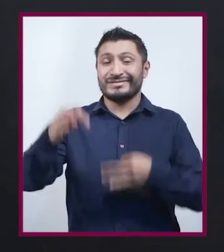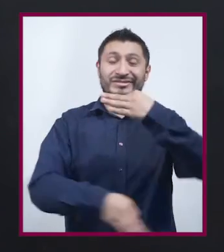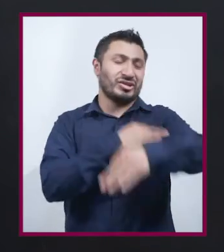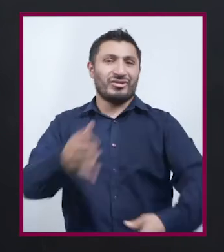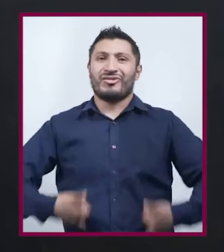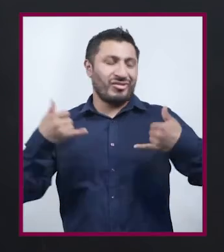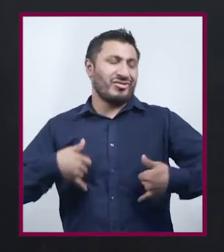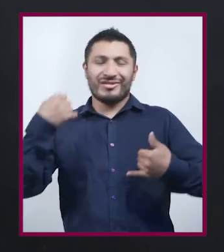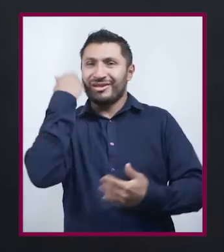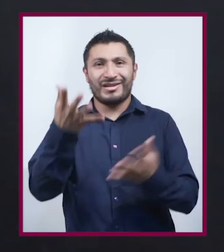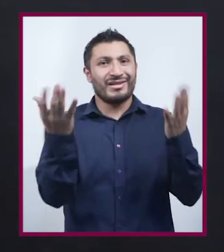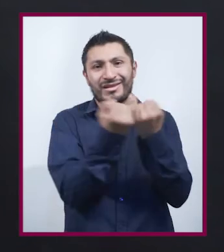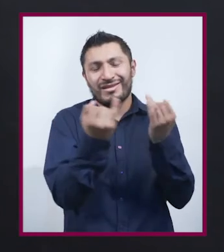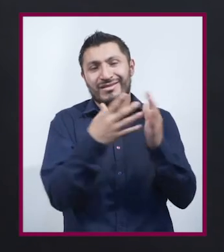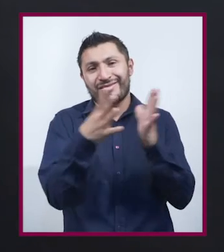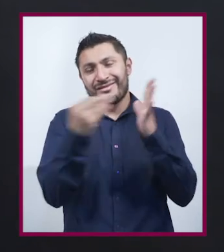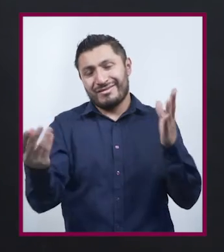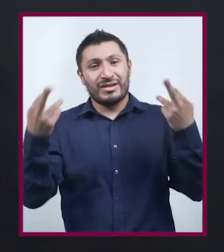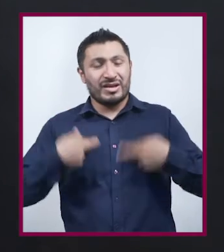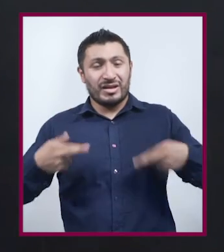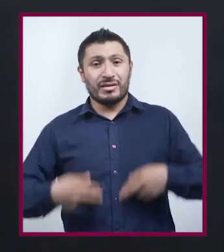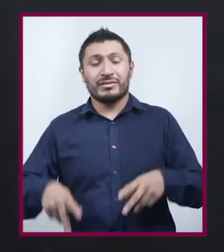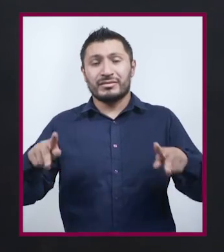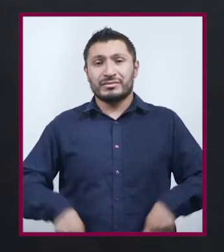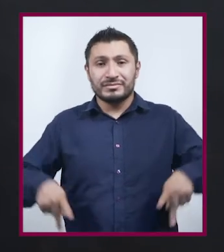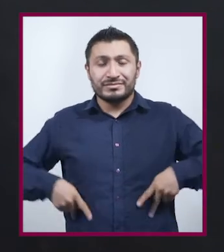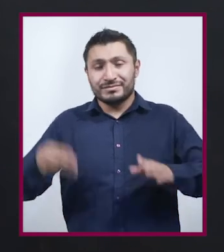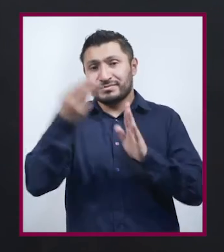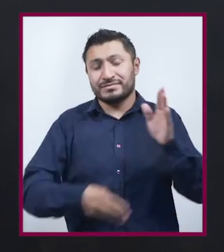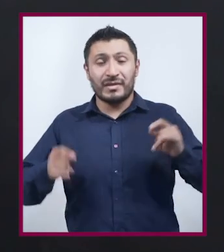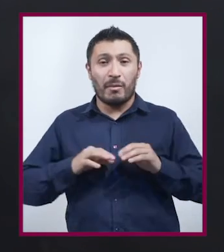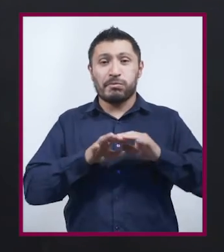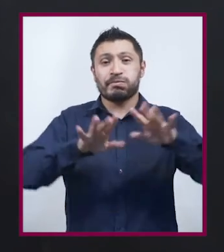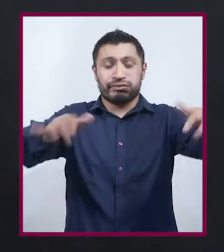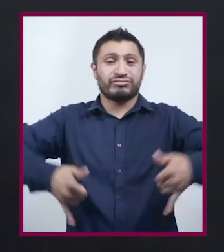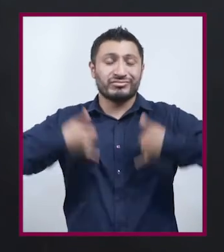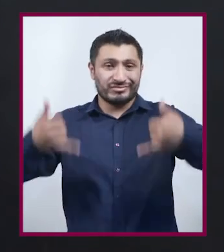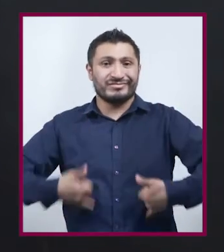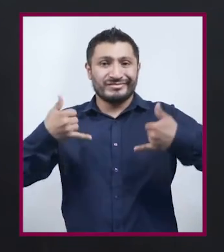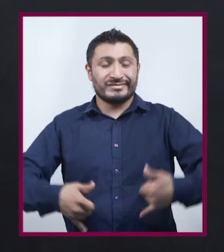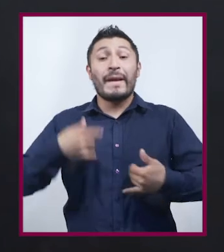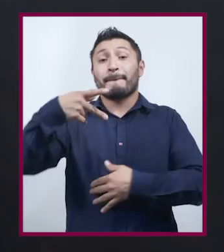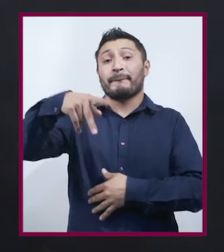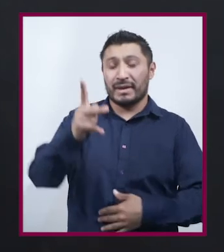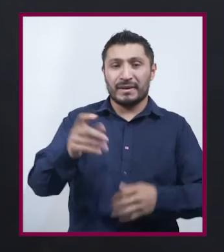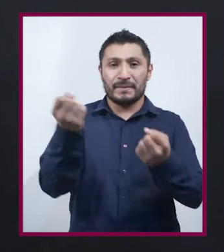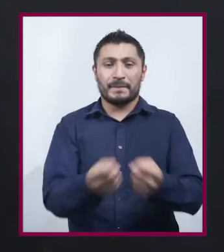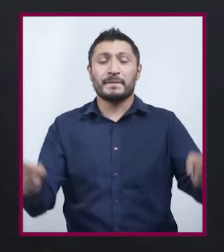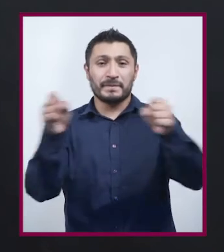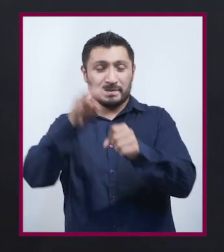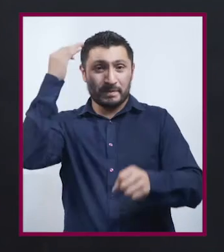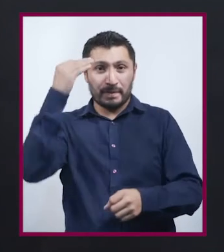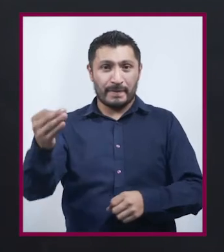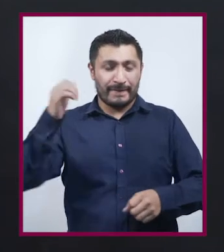los jóvenes quisieron ser como él y vestir como él. Los pantalones de mezclilla se popularizaron entre la juventud, pero la sociedad